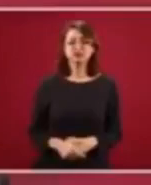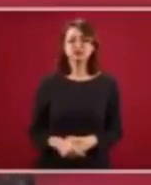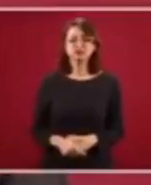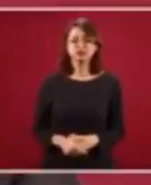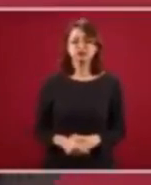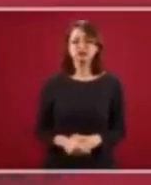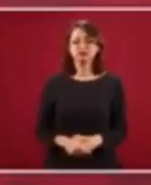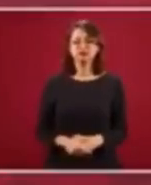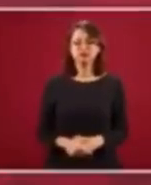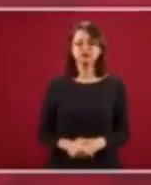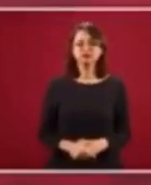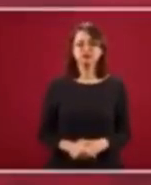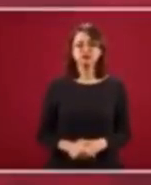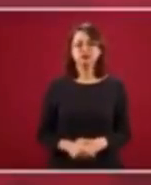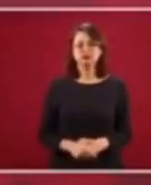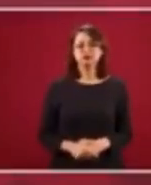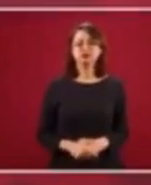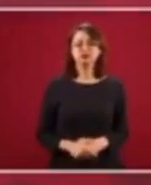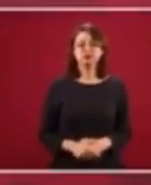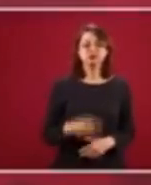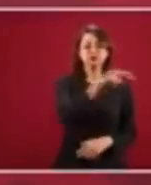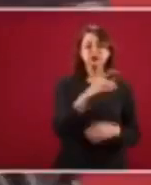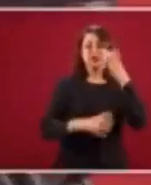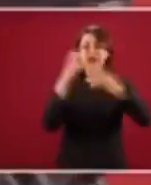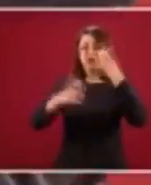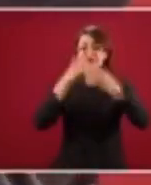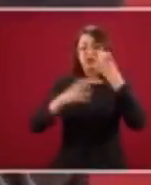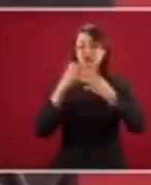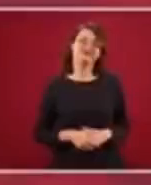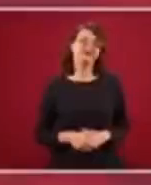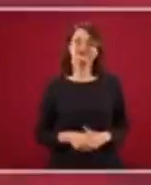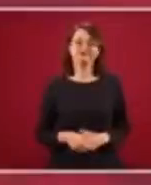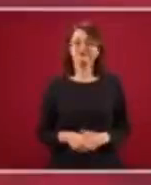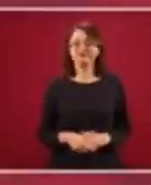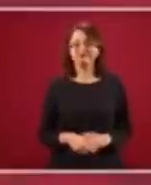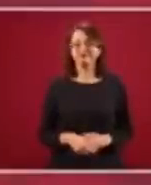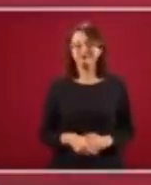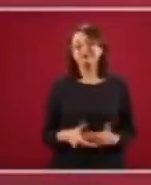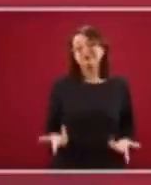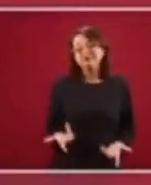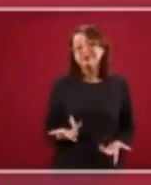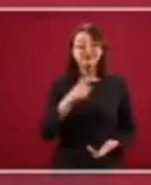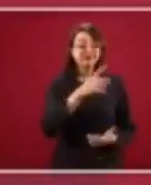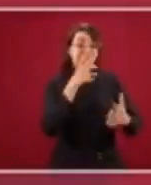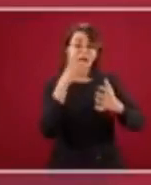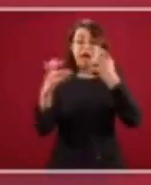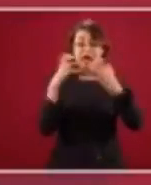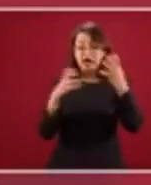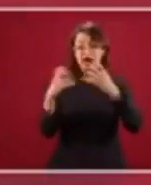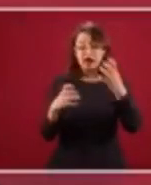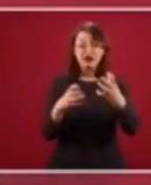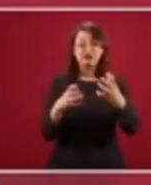pues que representan ahorros importantes. Pues a veces los gritos